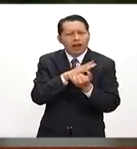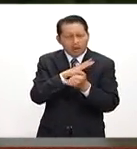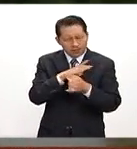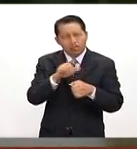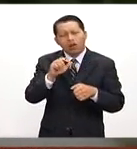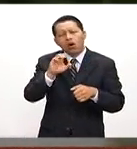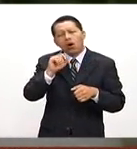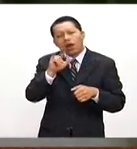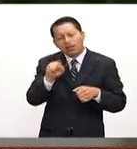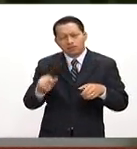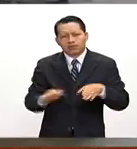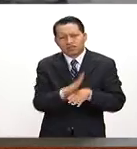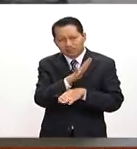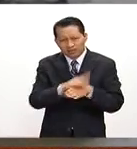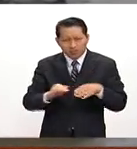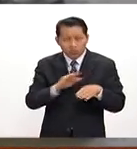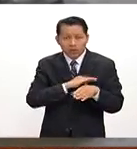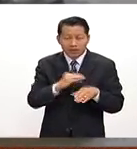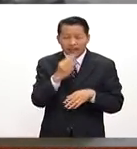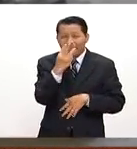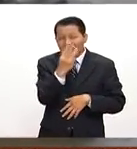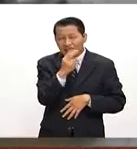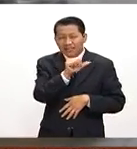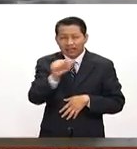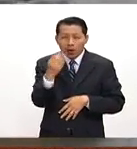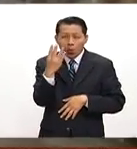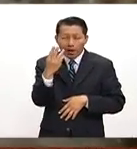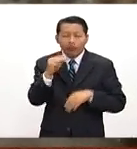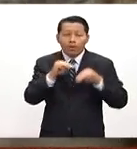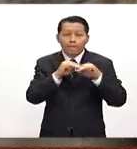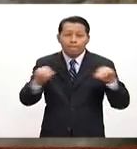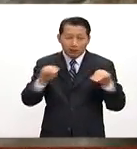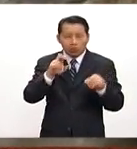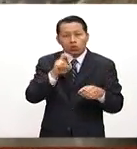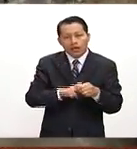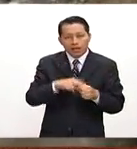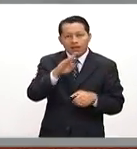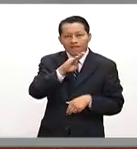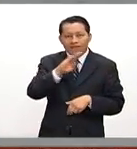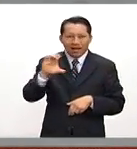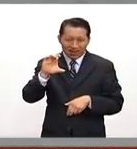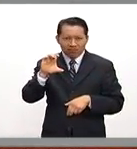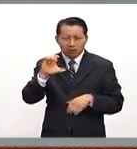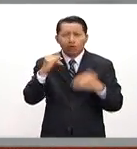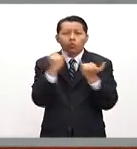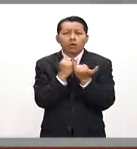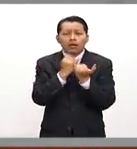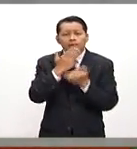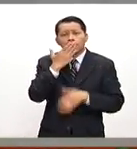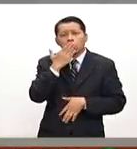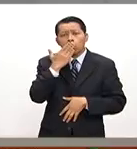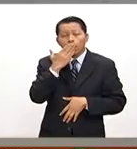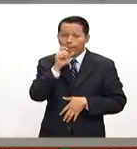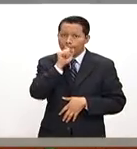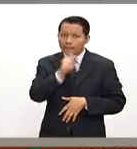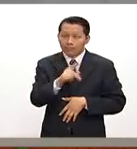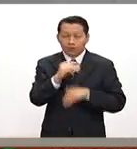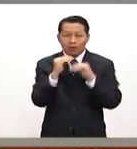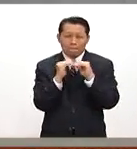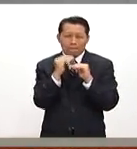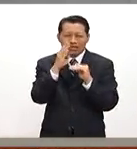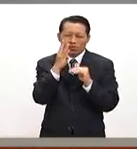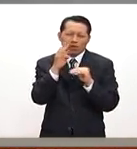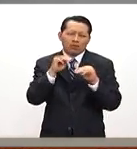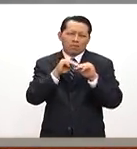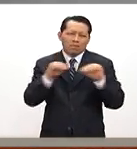ejemplo, de 3 a 4 metros en las costas del occidente de Baja California y de Sonora y superiores a los 4